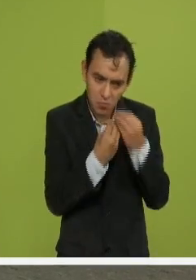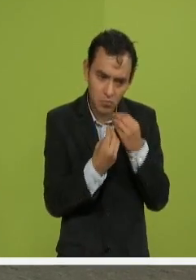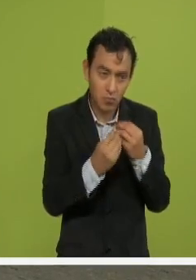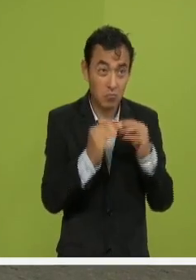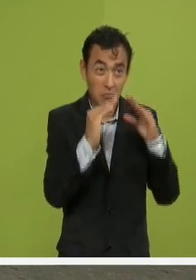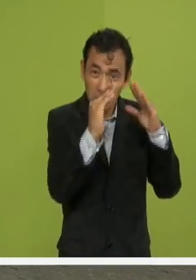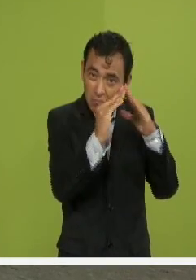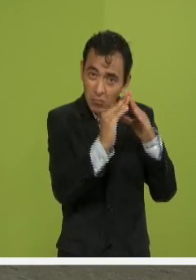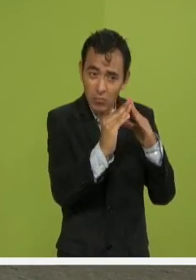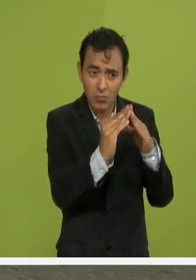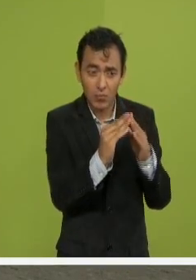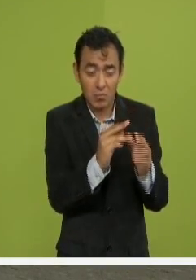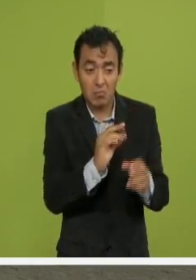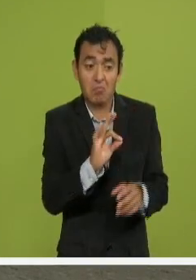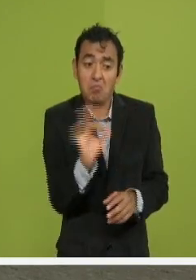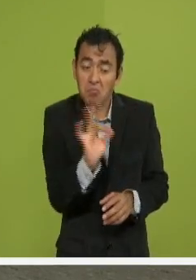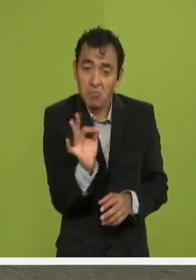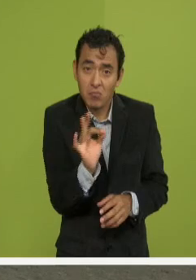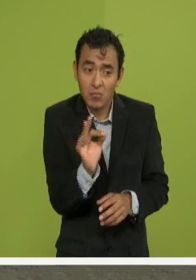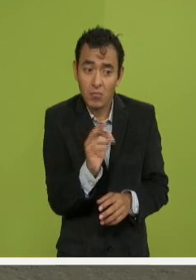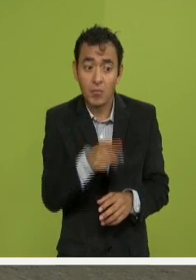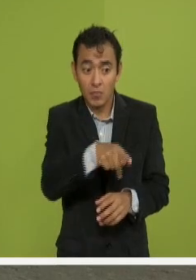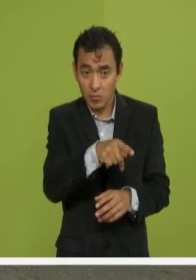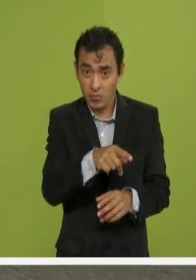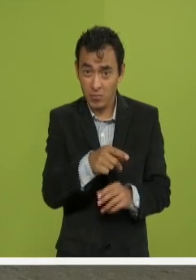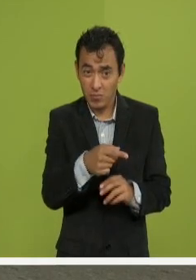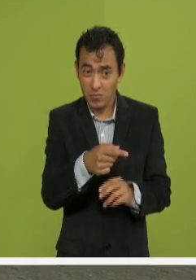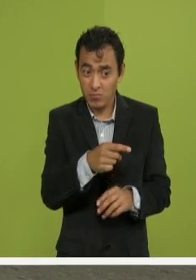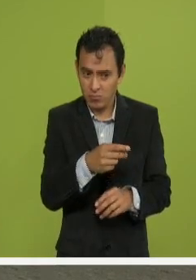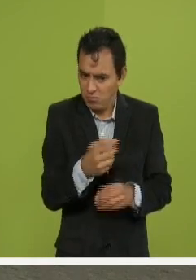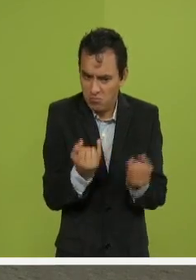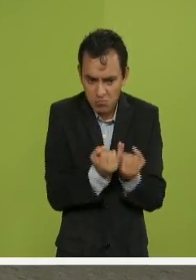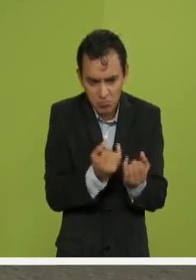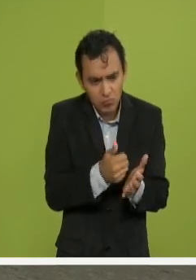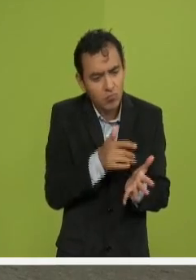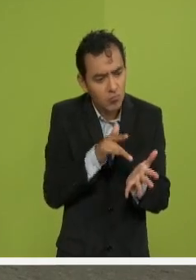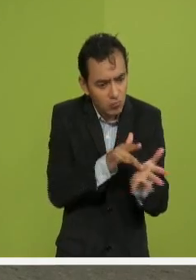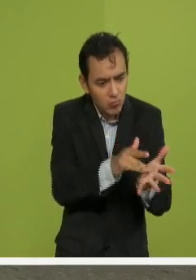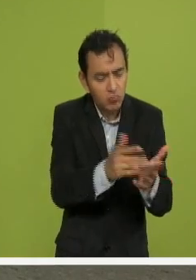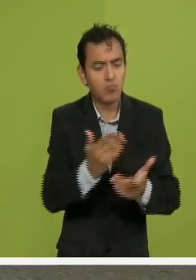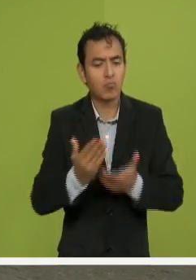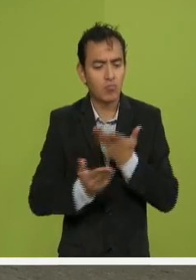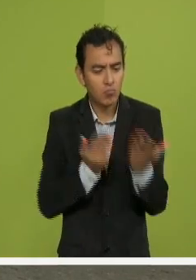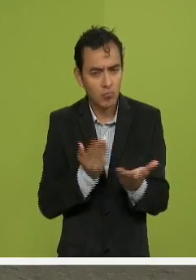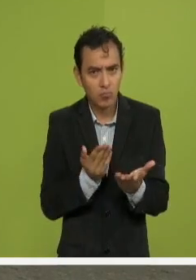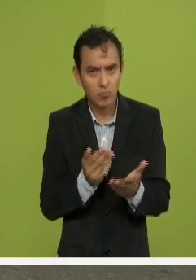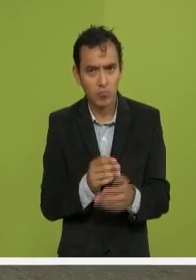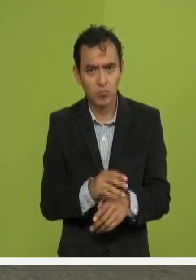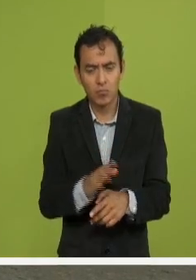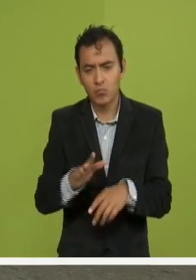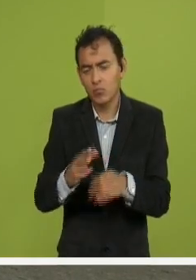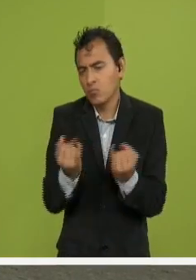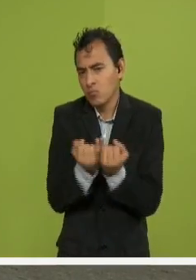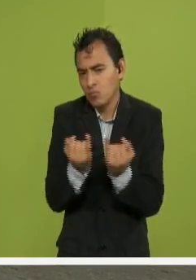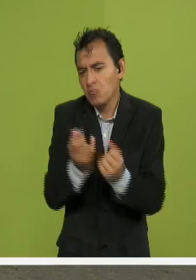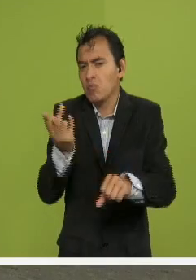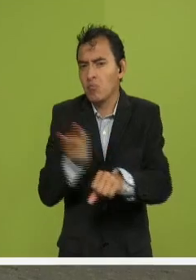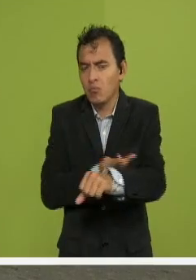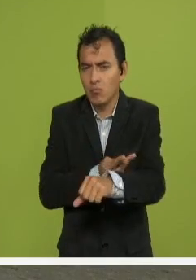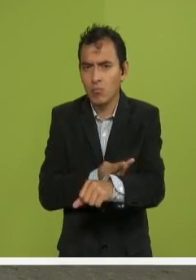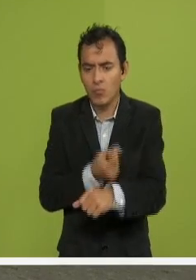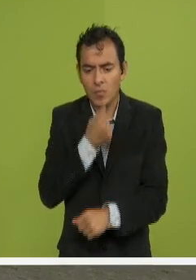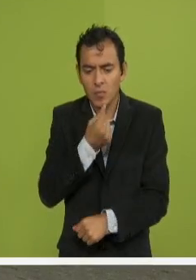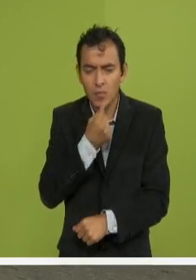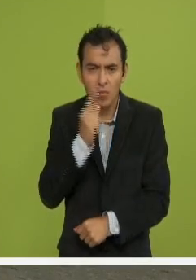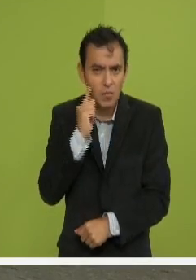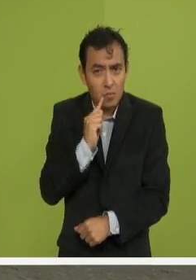dando, a lo mejor, pero podría ser que se pudieran dar estudios también, ¿no? O sea, un complemento al final. Porque también pasa que está el niño o